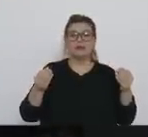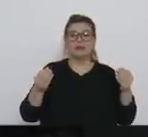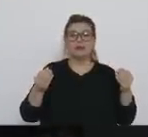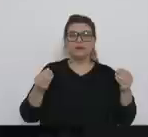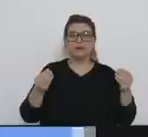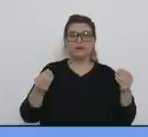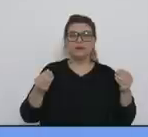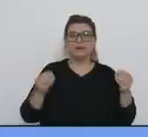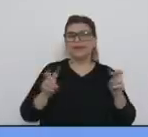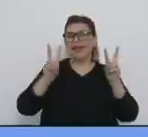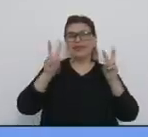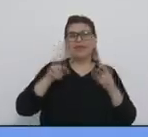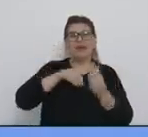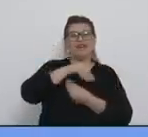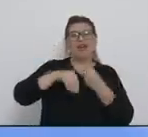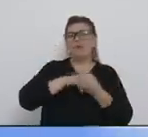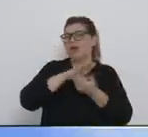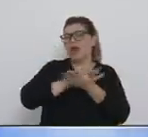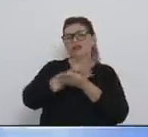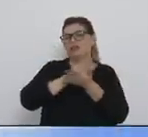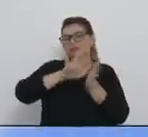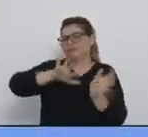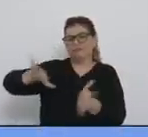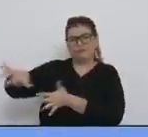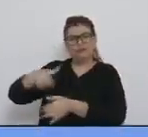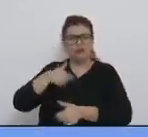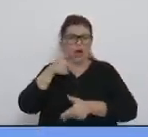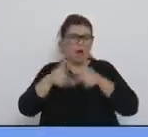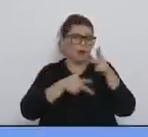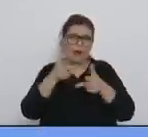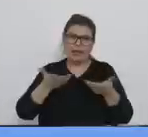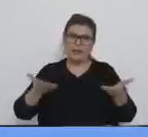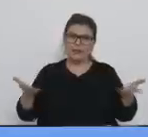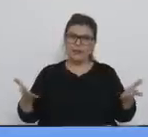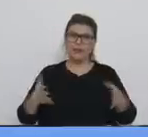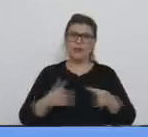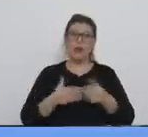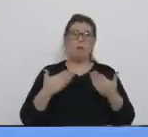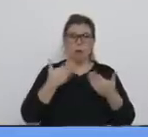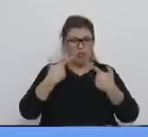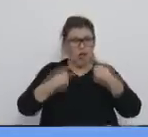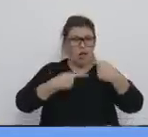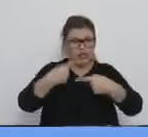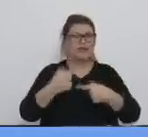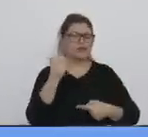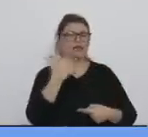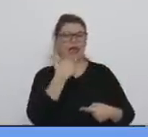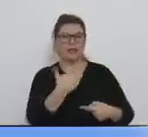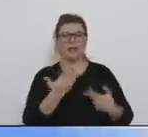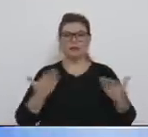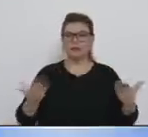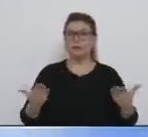las cuestiones de familia que se solucionan en familia no estoy haciendo uso de la palabra presidenta puedo continuar gracias en